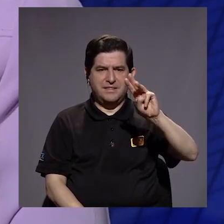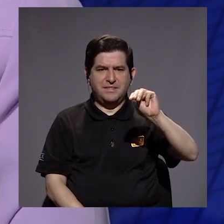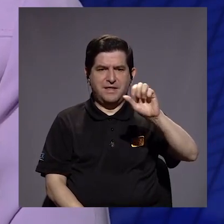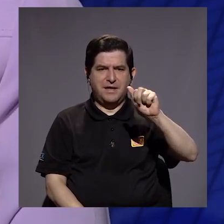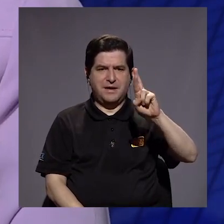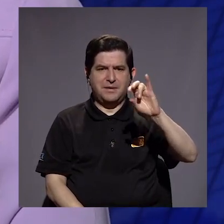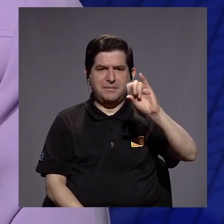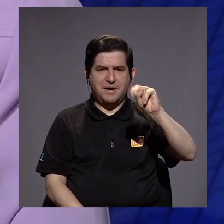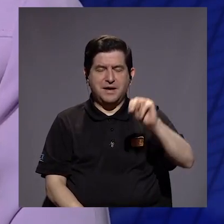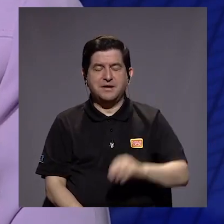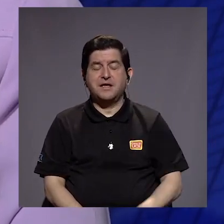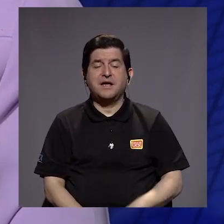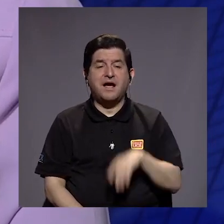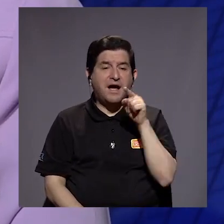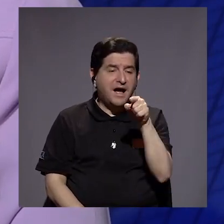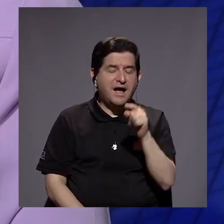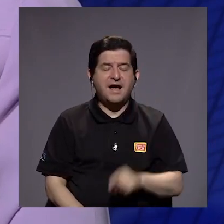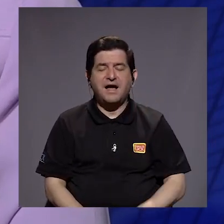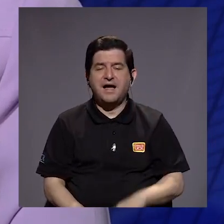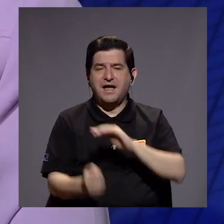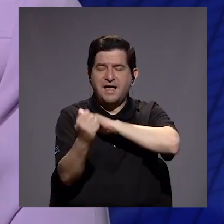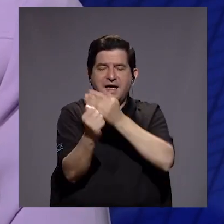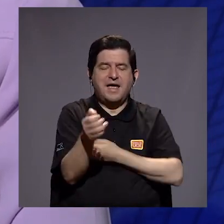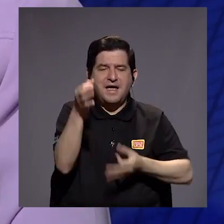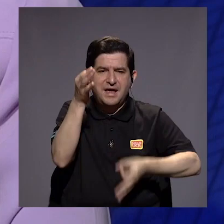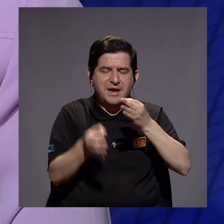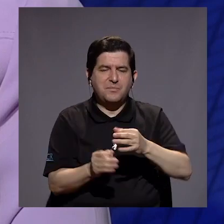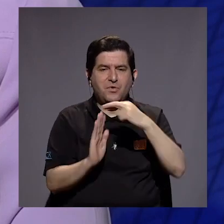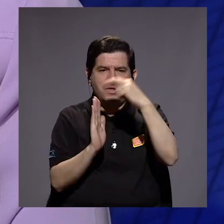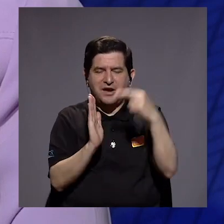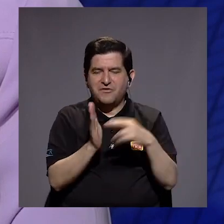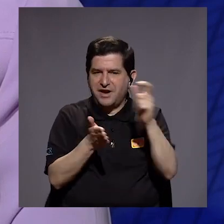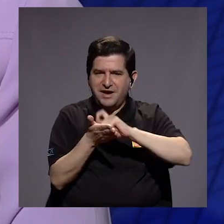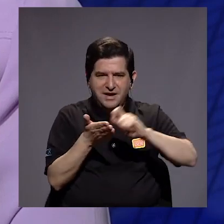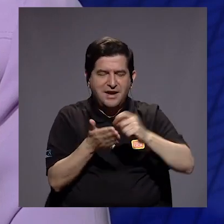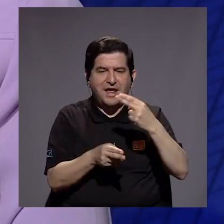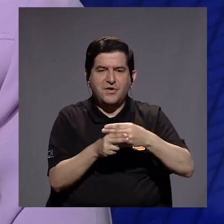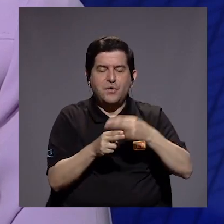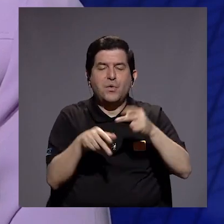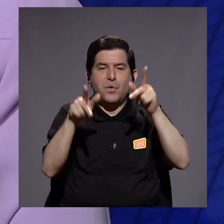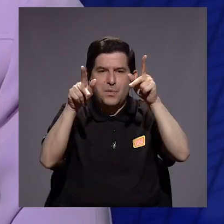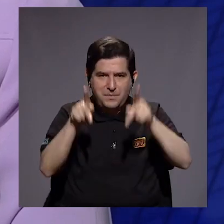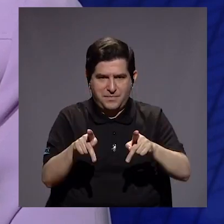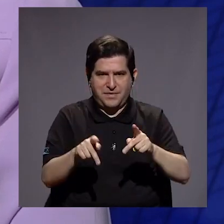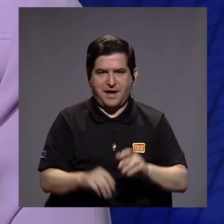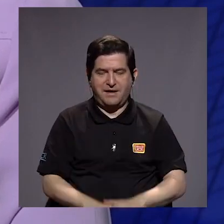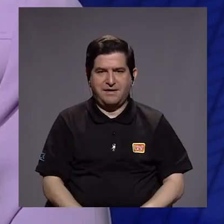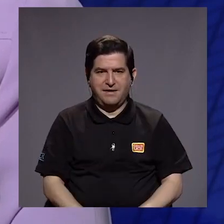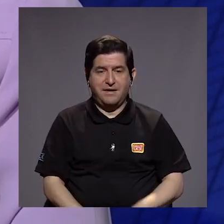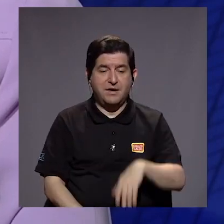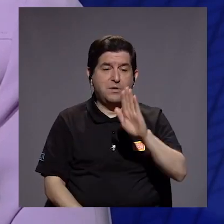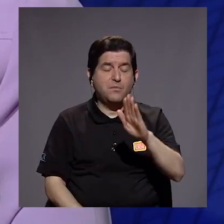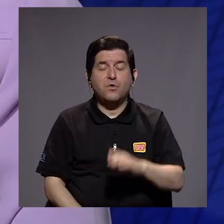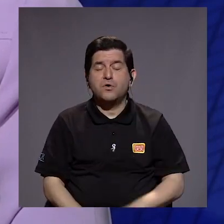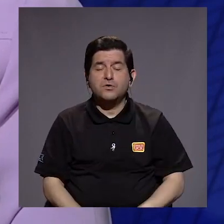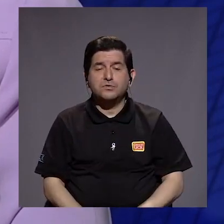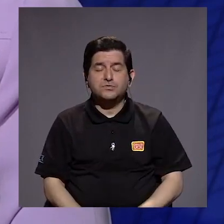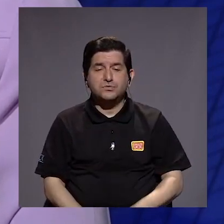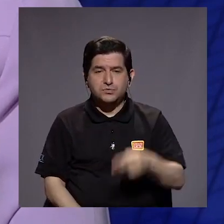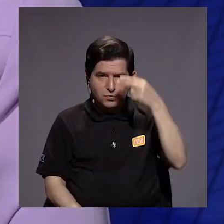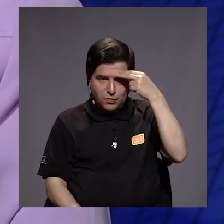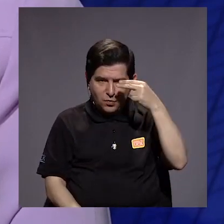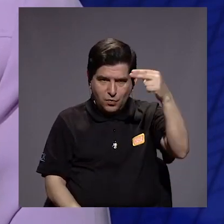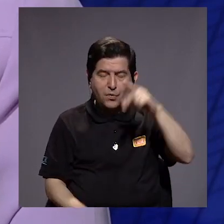el Poder Judicial existía la regla no escrita o existe de nombrar a las personas evidentemente por sus